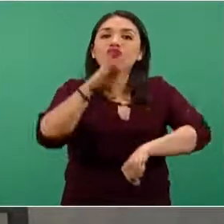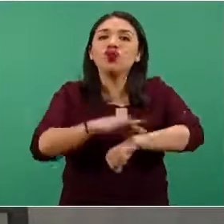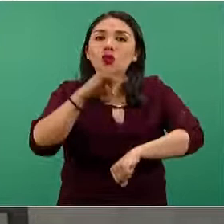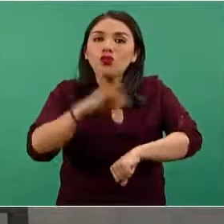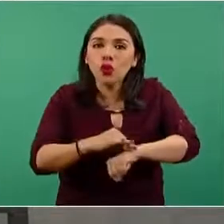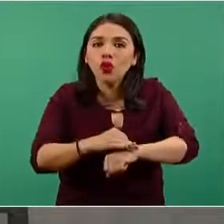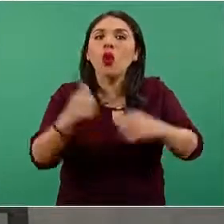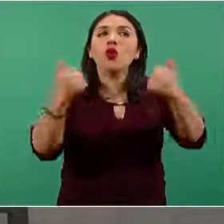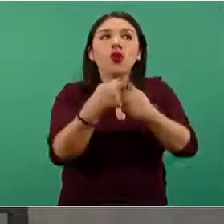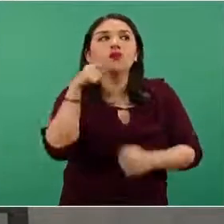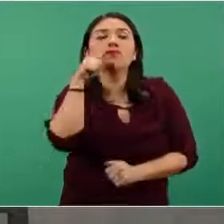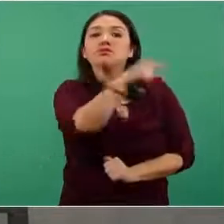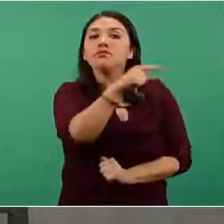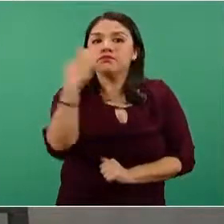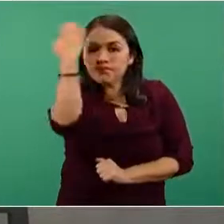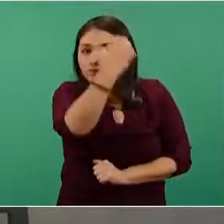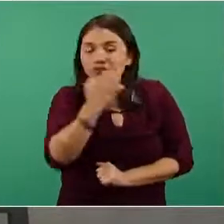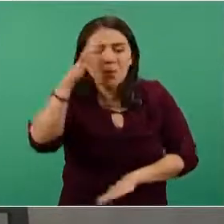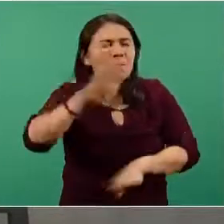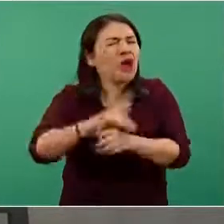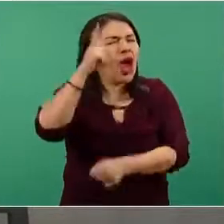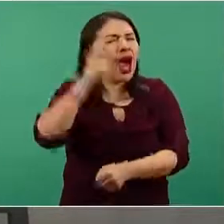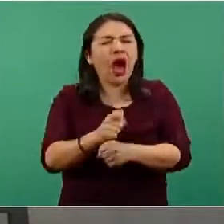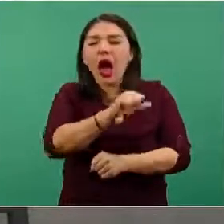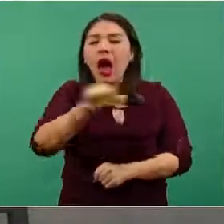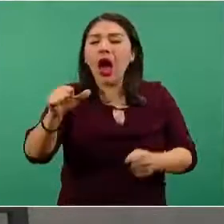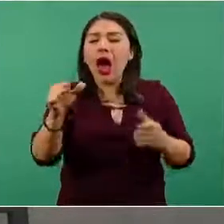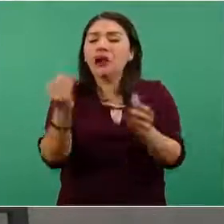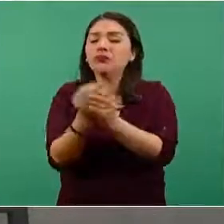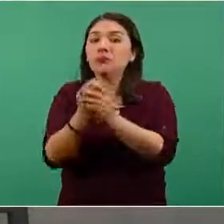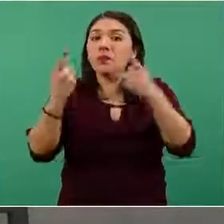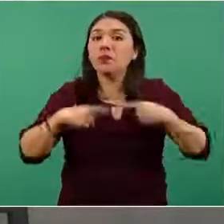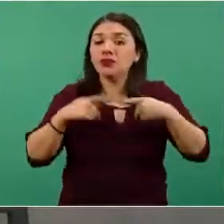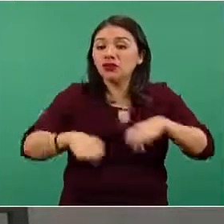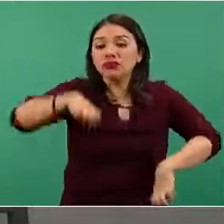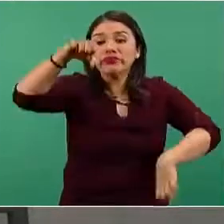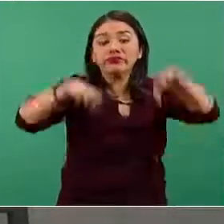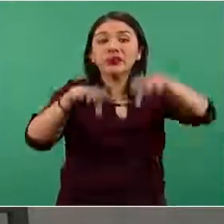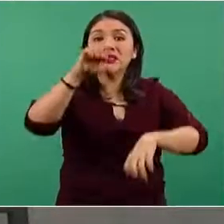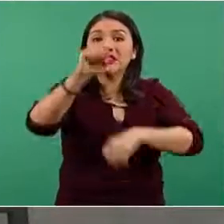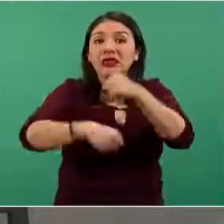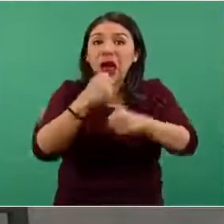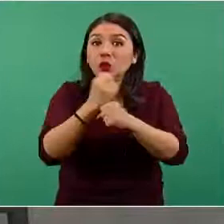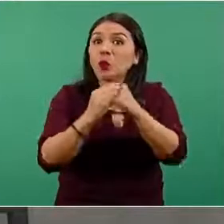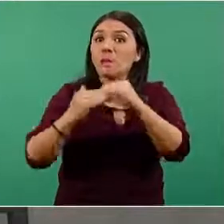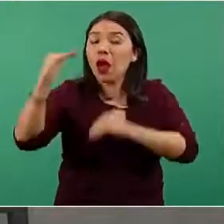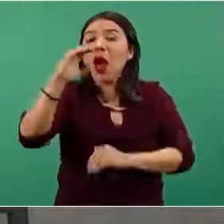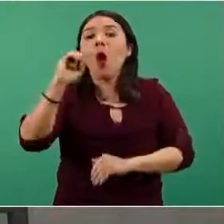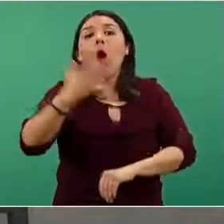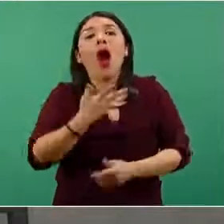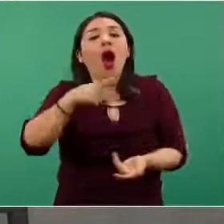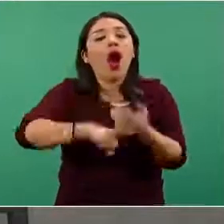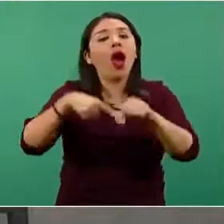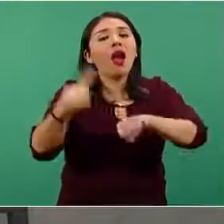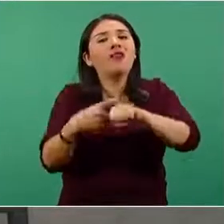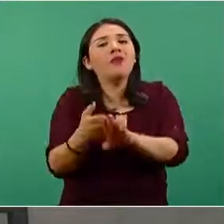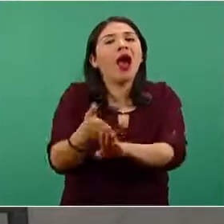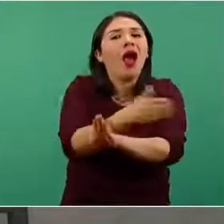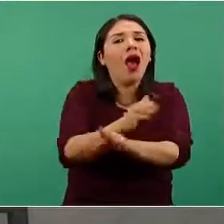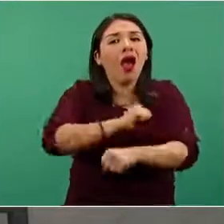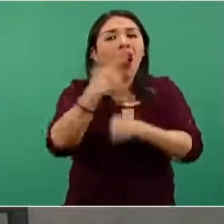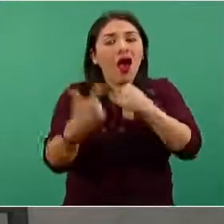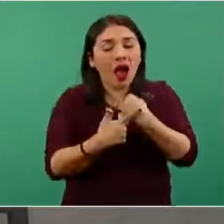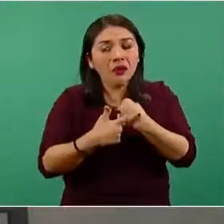y ser evaluadas, particularmente las personas que tienen más de 60 años de edad o que tienen enfermedades crónicas. Pero también